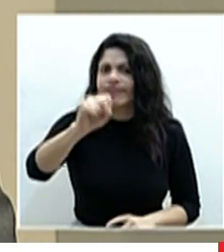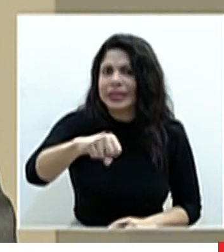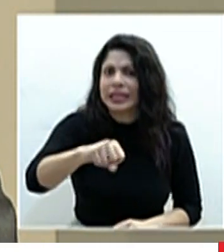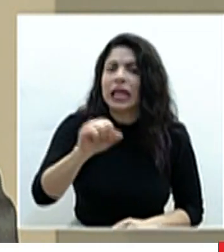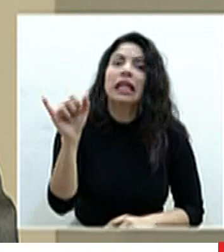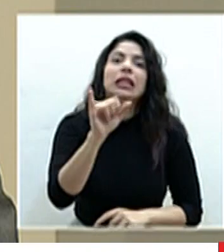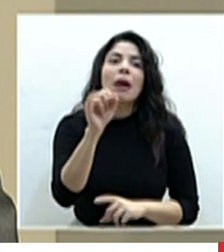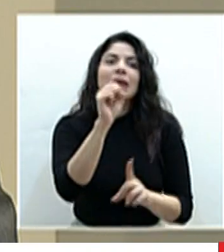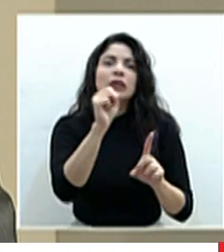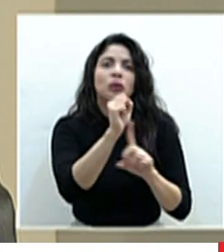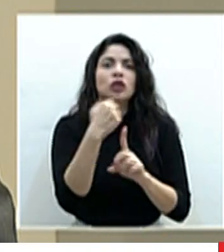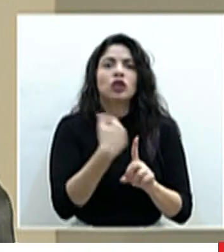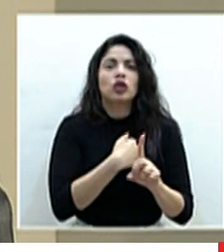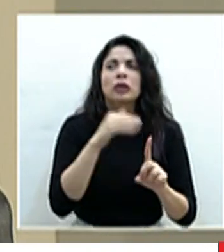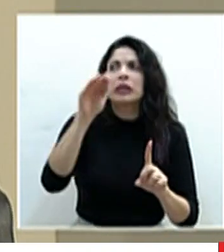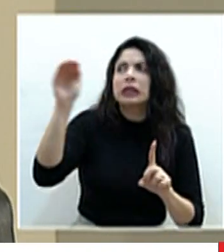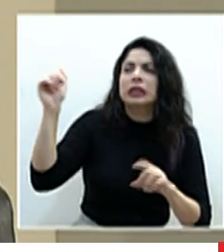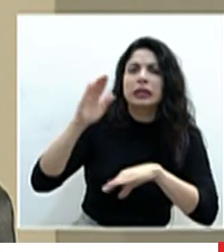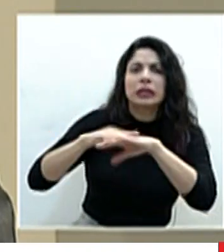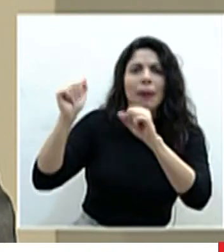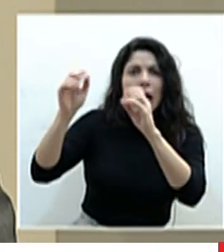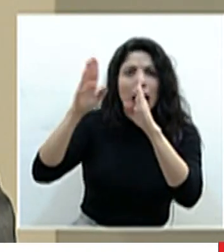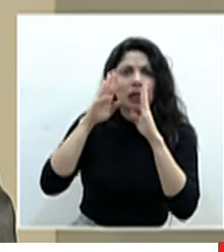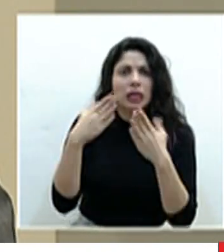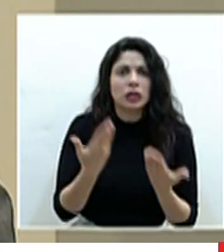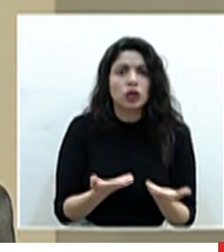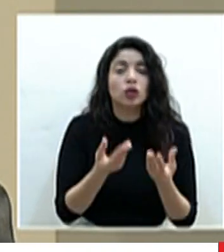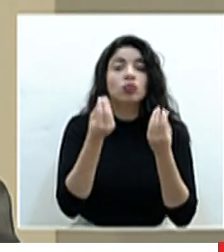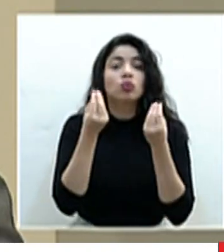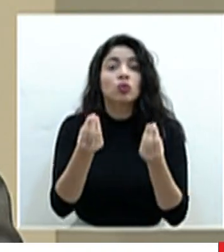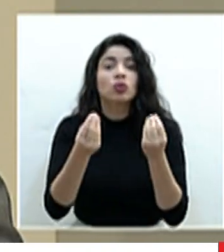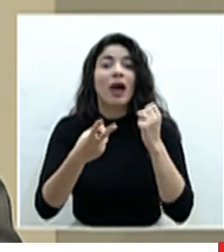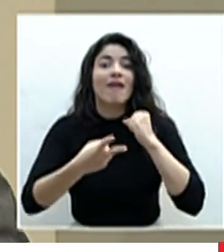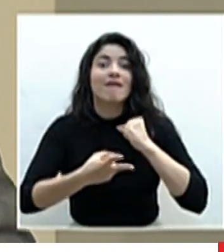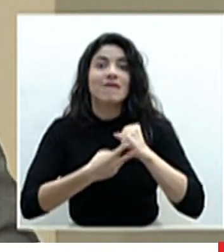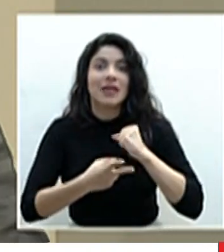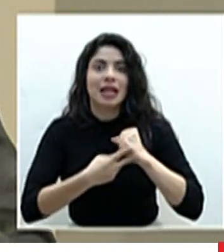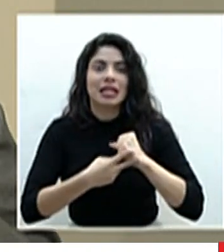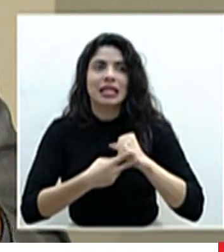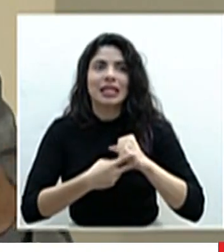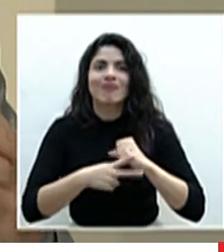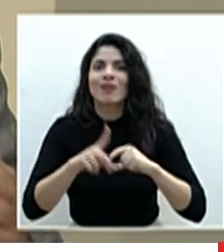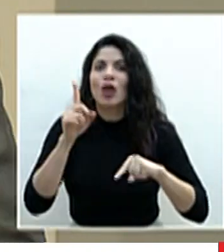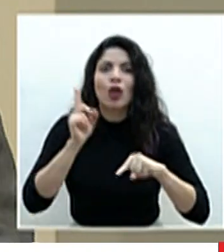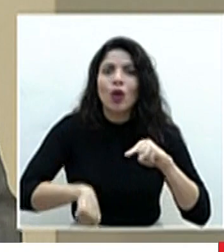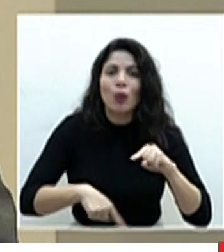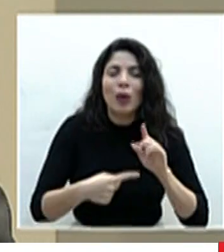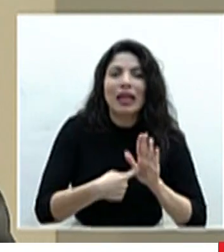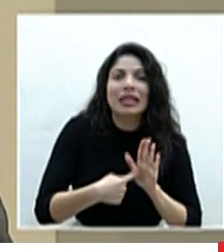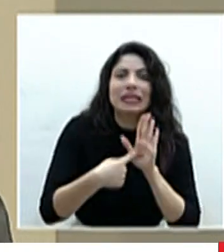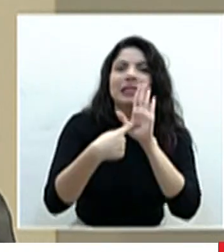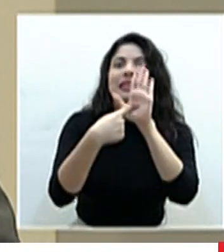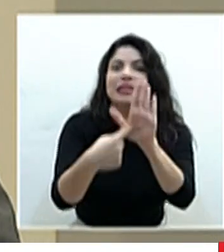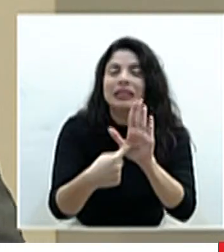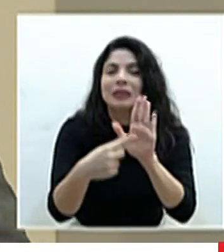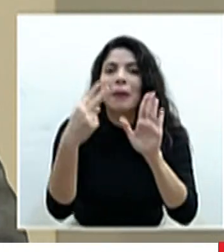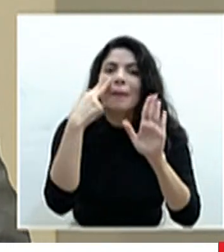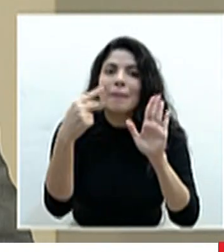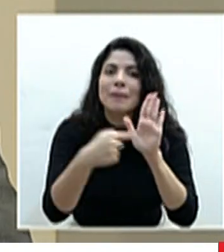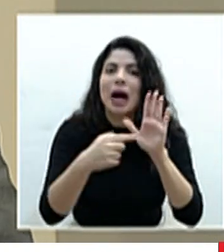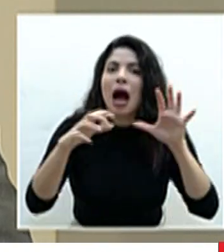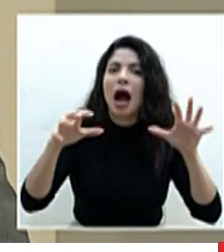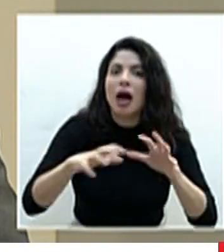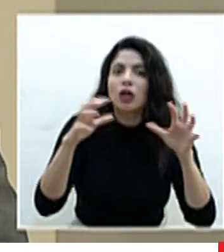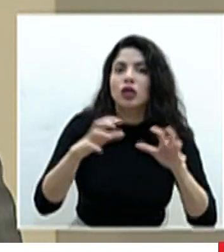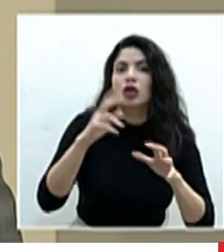también hemos llamado la atención. El hecho de que muchas veces no se pueda visibilizar las acciones que en materia